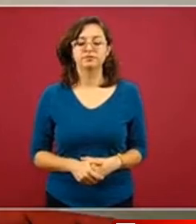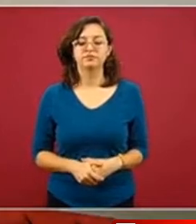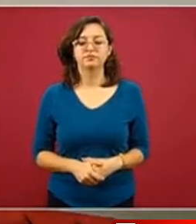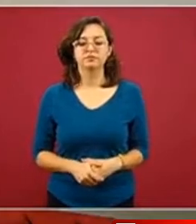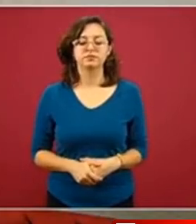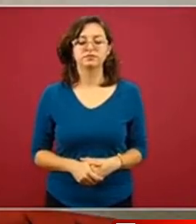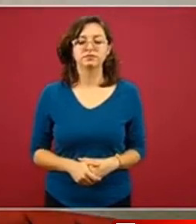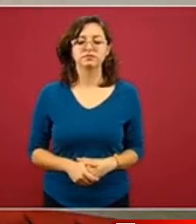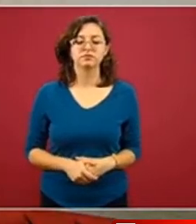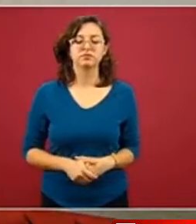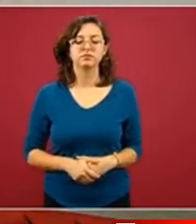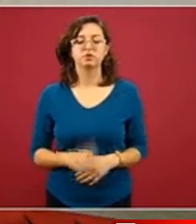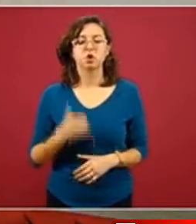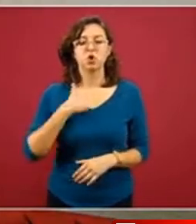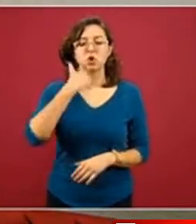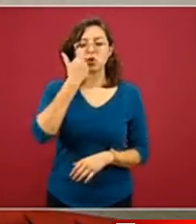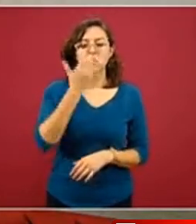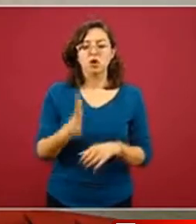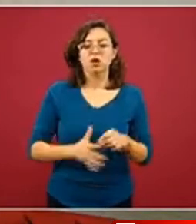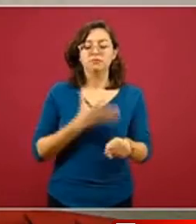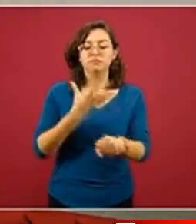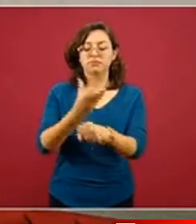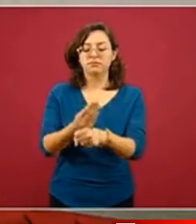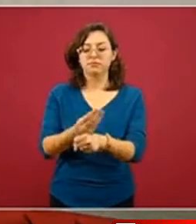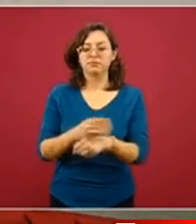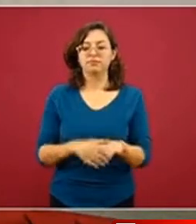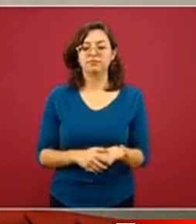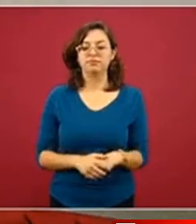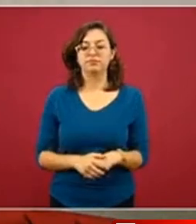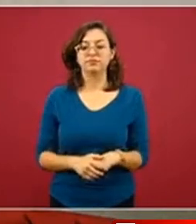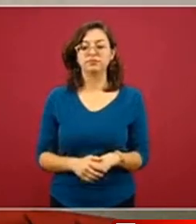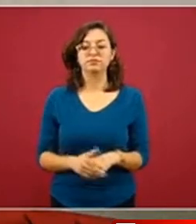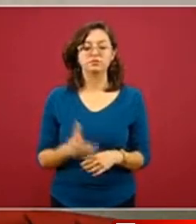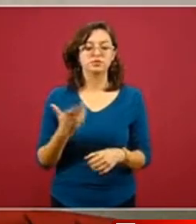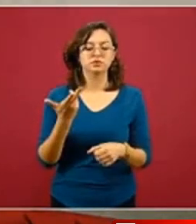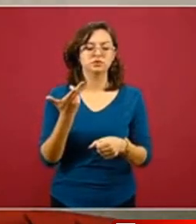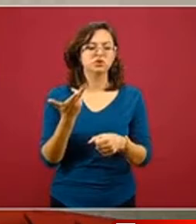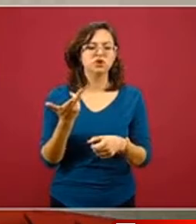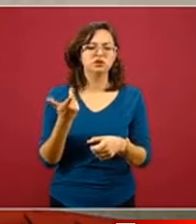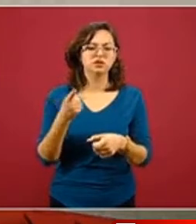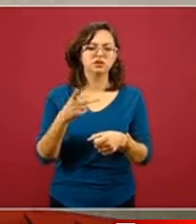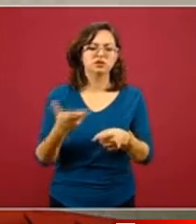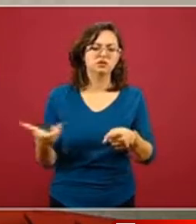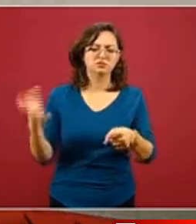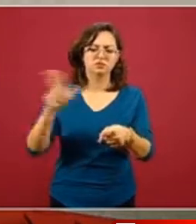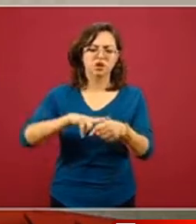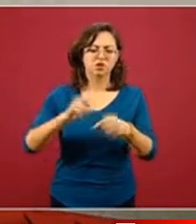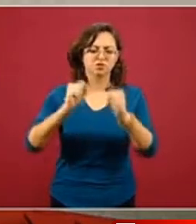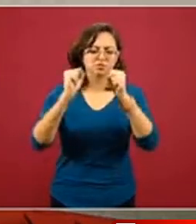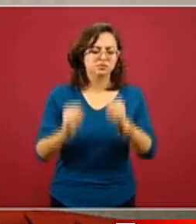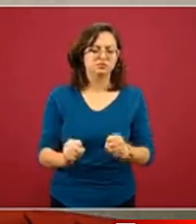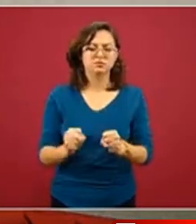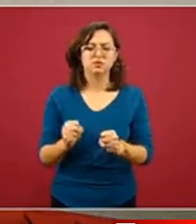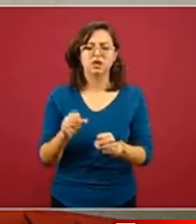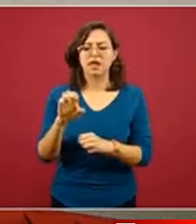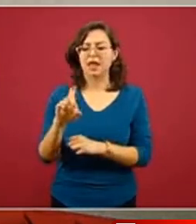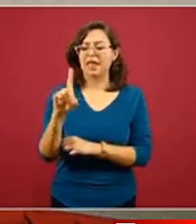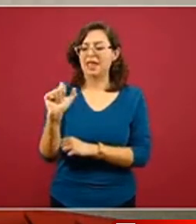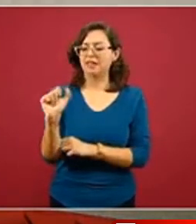Me gustaría agregar que dentro del concepto hospital seguro hay algo que se llama